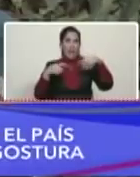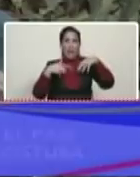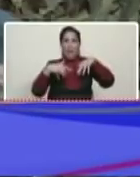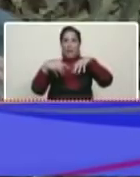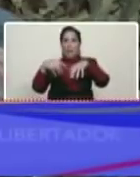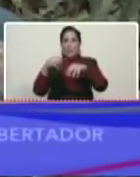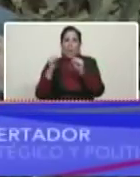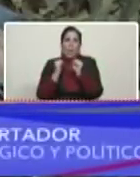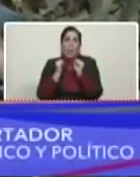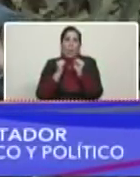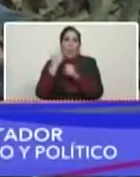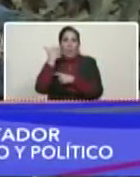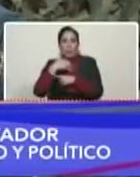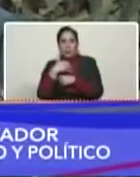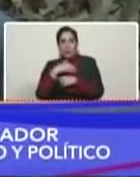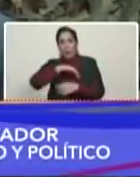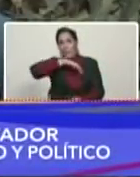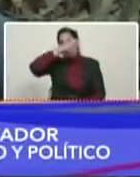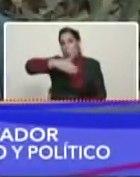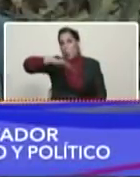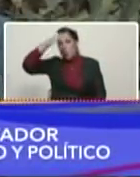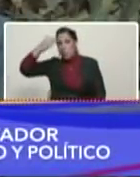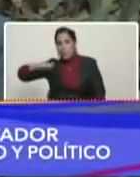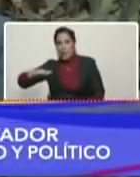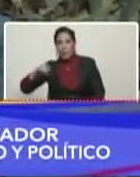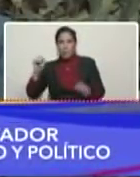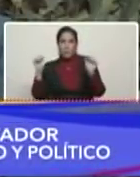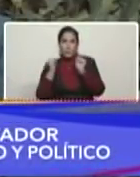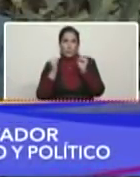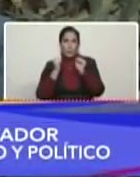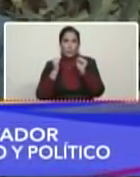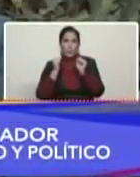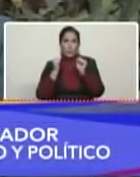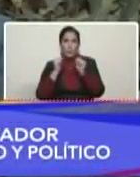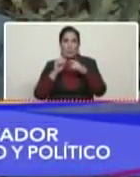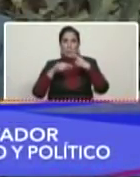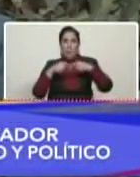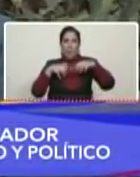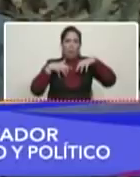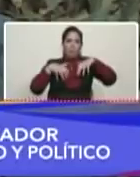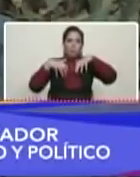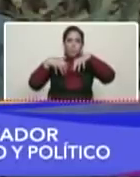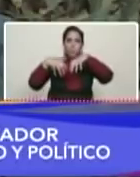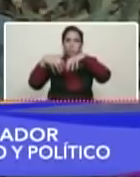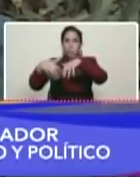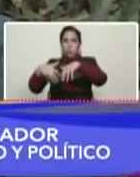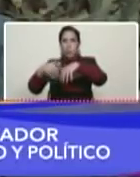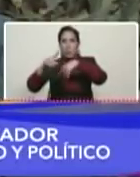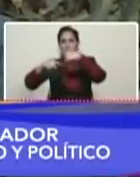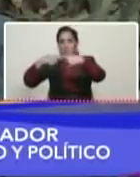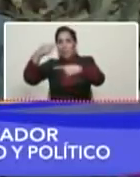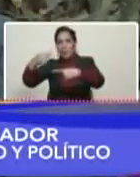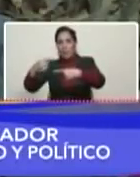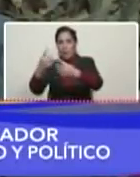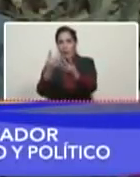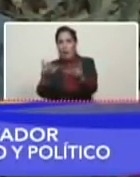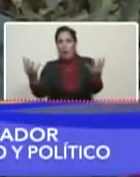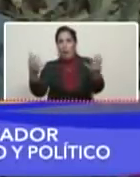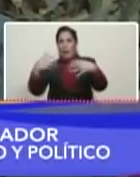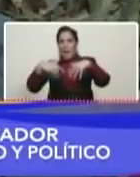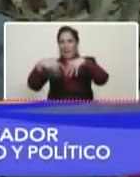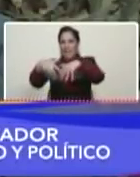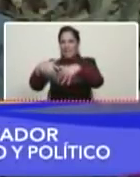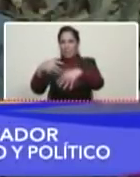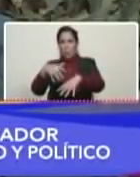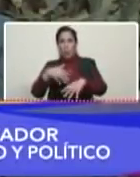pasando las montañas de los Andes para llegar por detrás del ejército español y